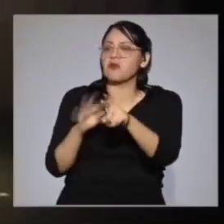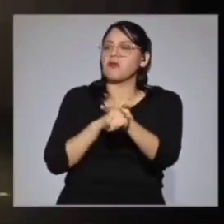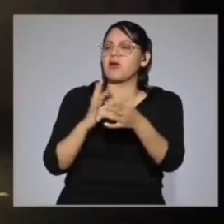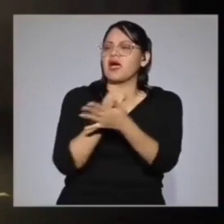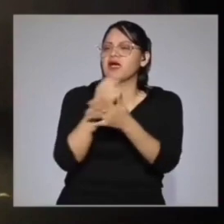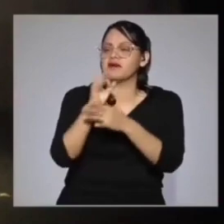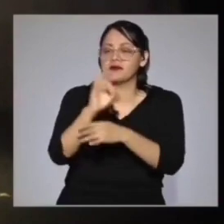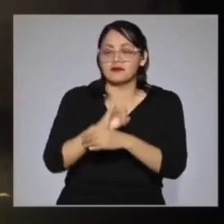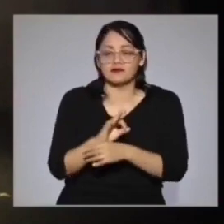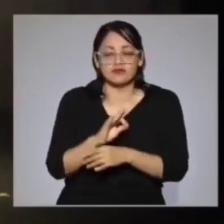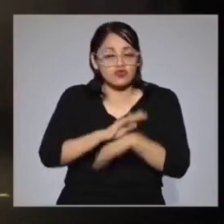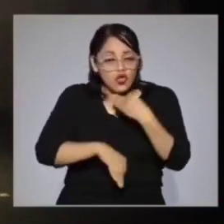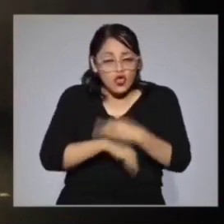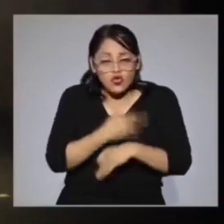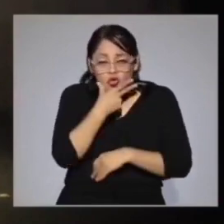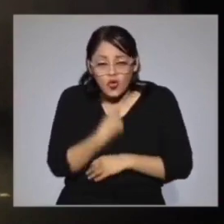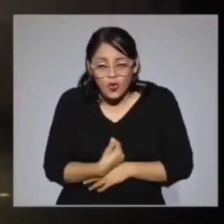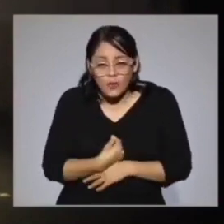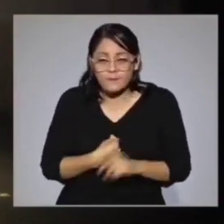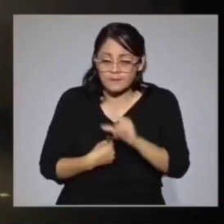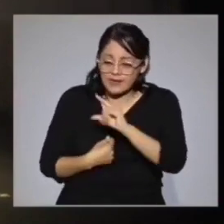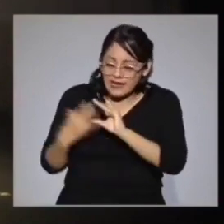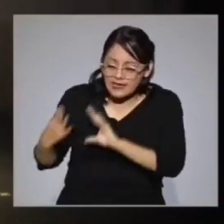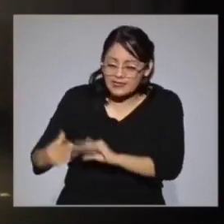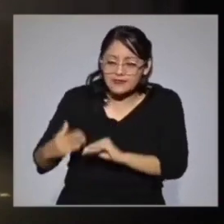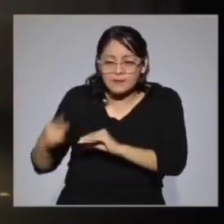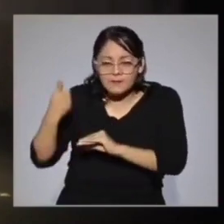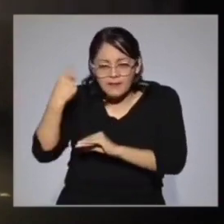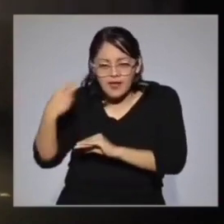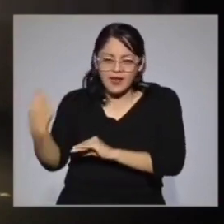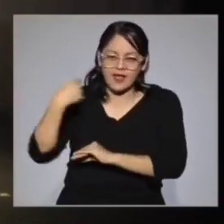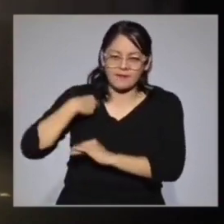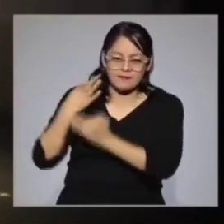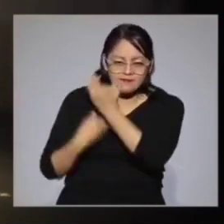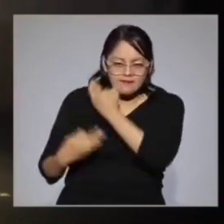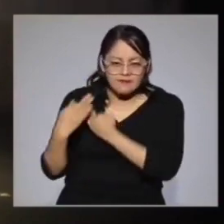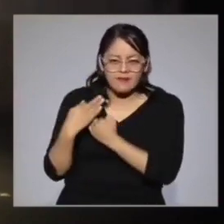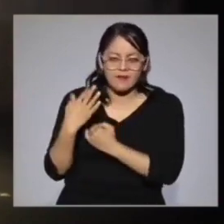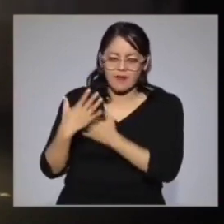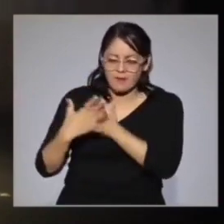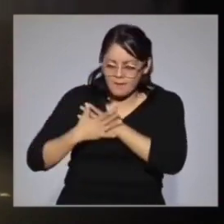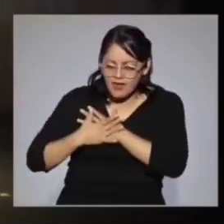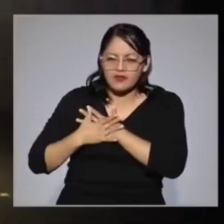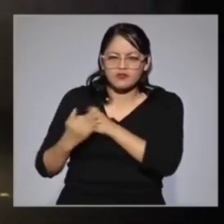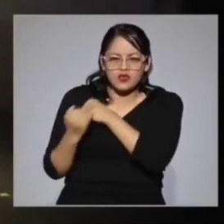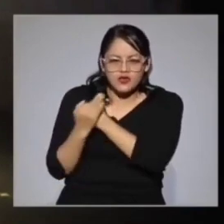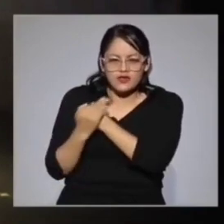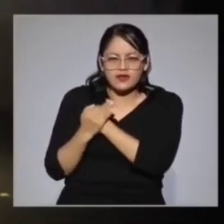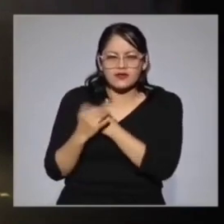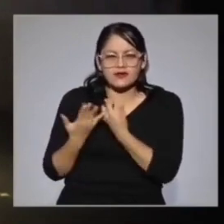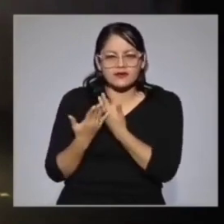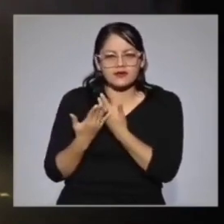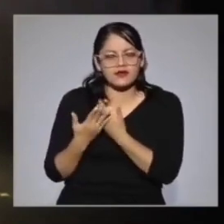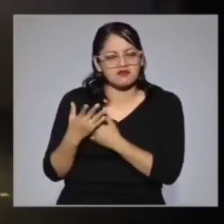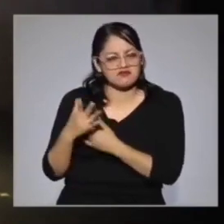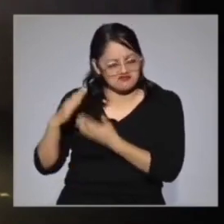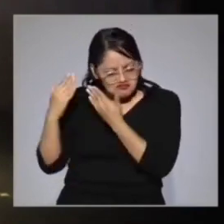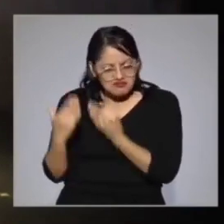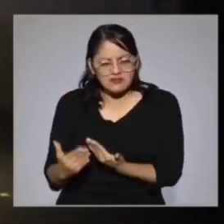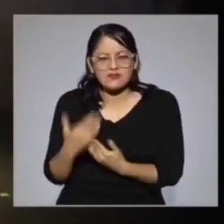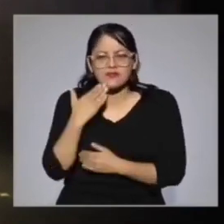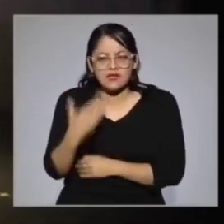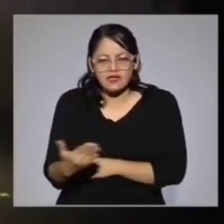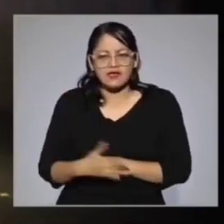Todo hombre que haya sido criado para amarnos y para protegernos como sociedad sea bien